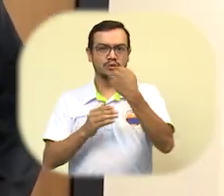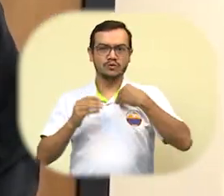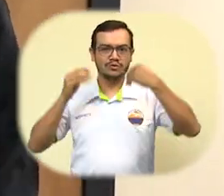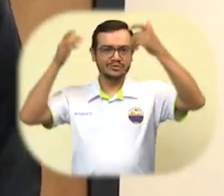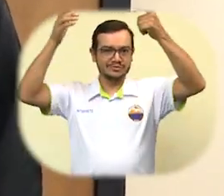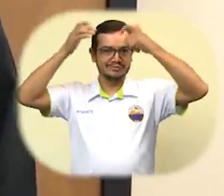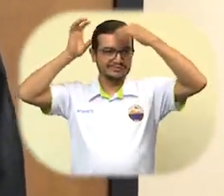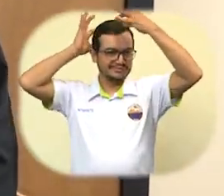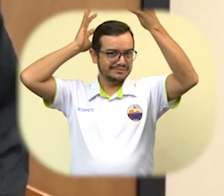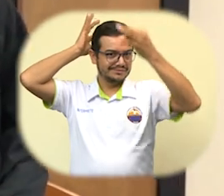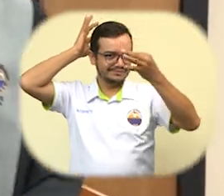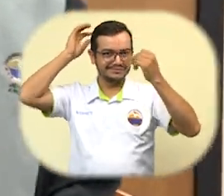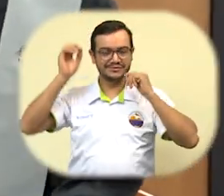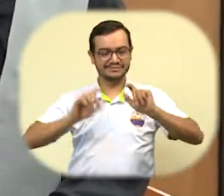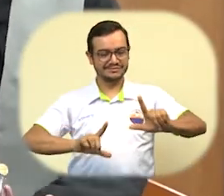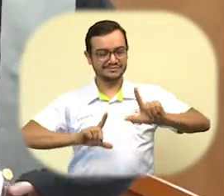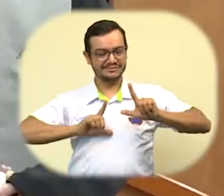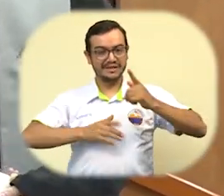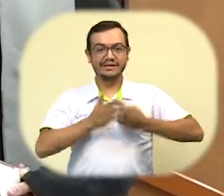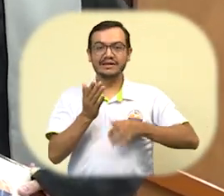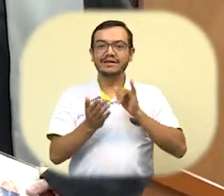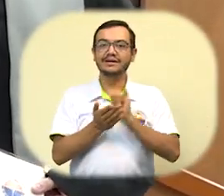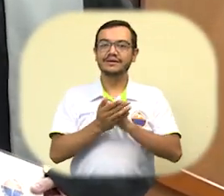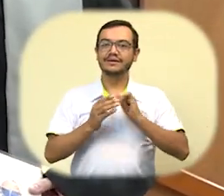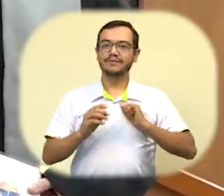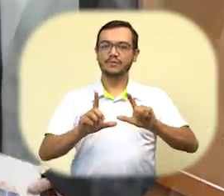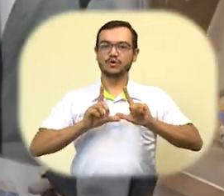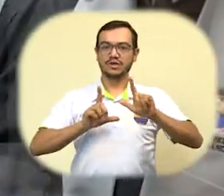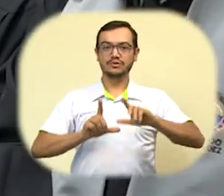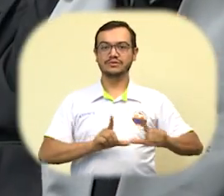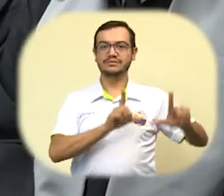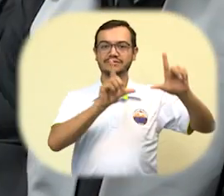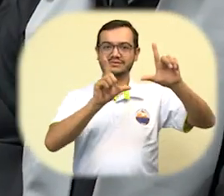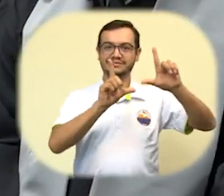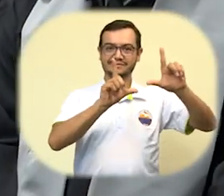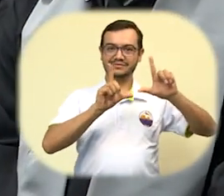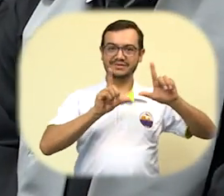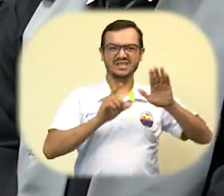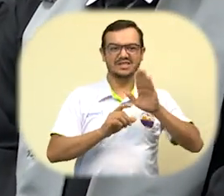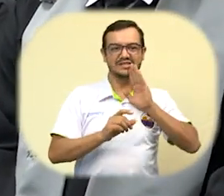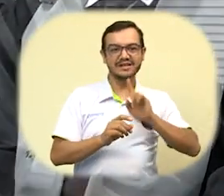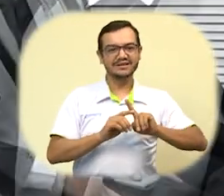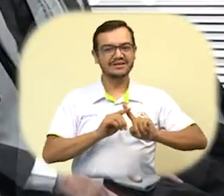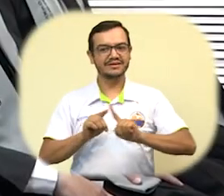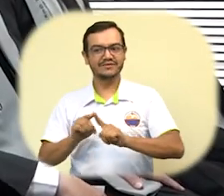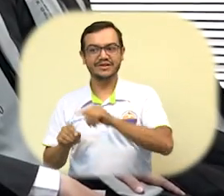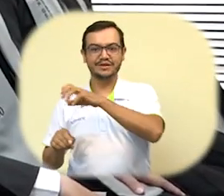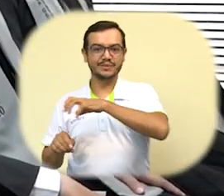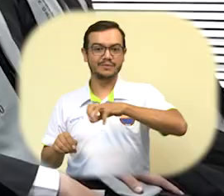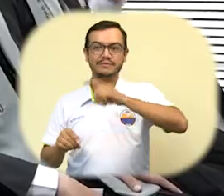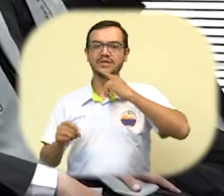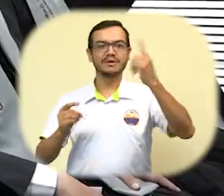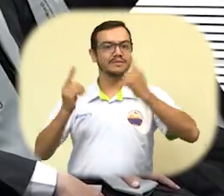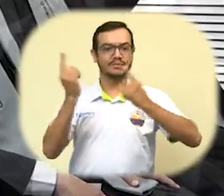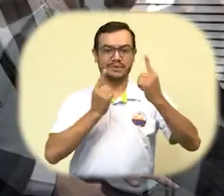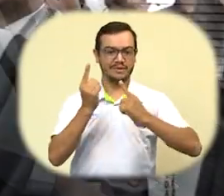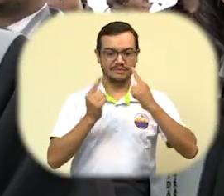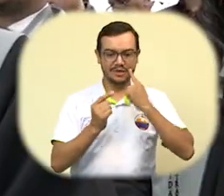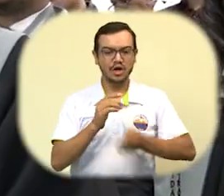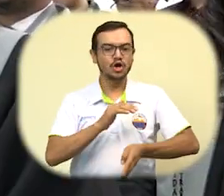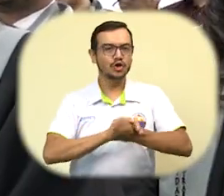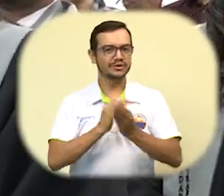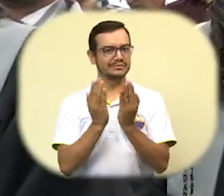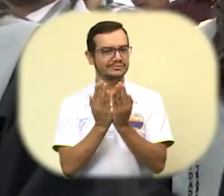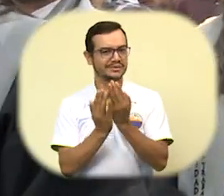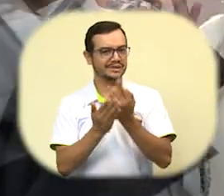especial de graduación, esta vez en la modalidad de posgrados, donde 67 ciudadanos de diferentes regiones del país lograron culminar